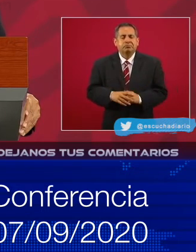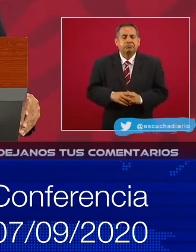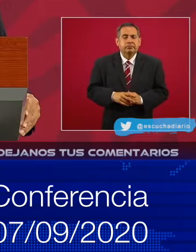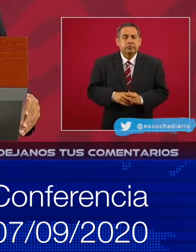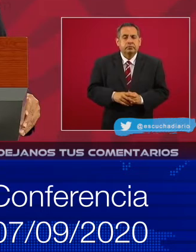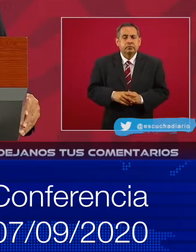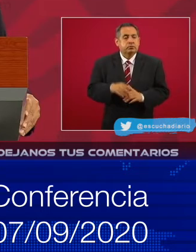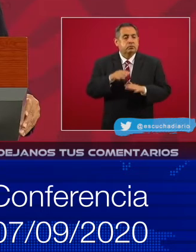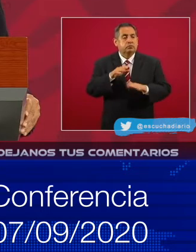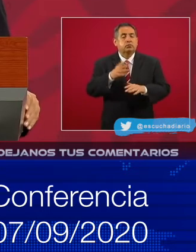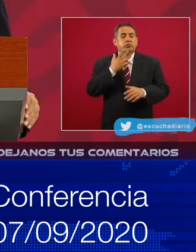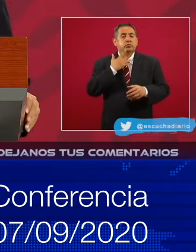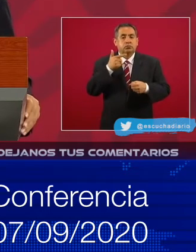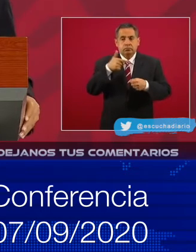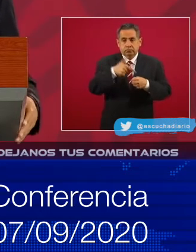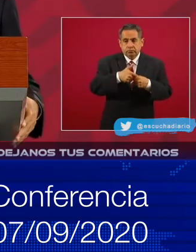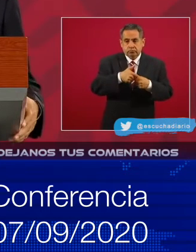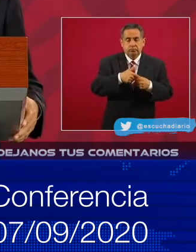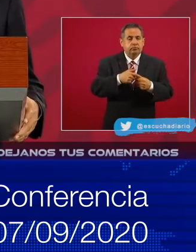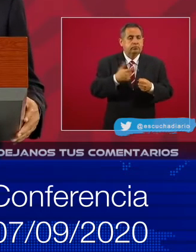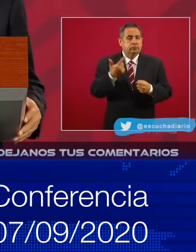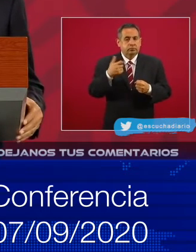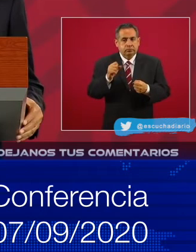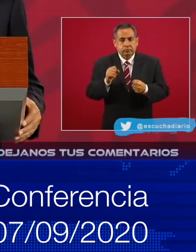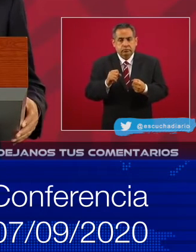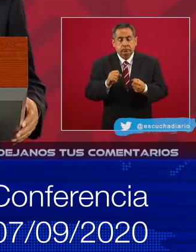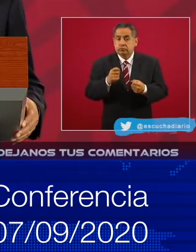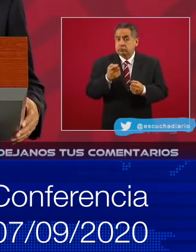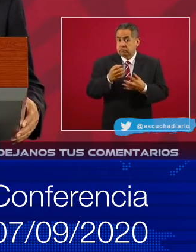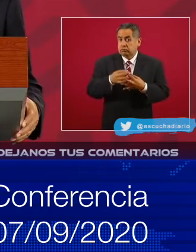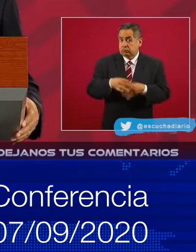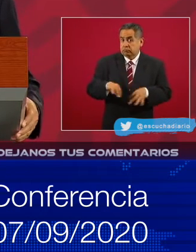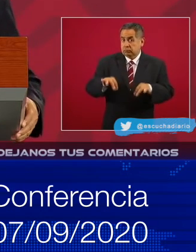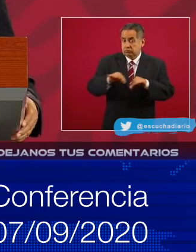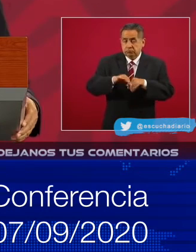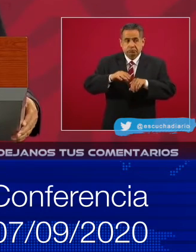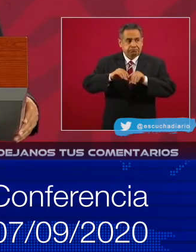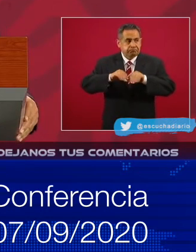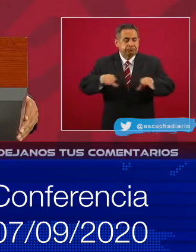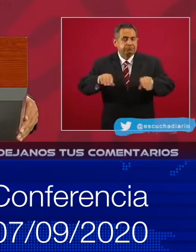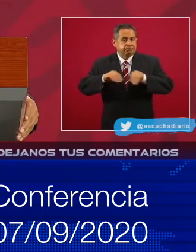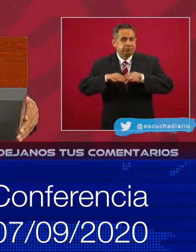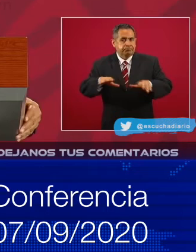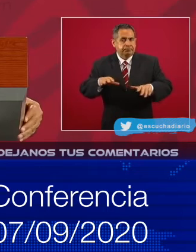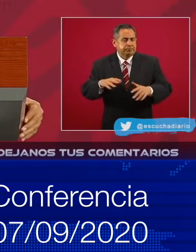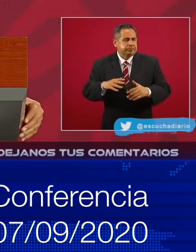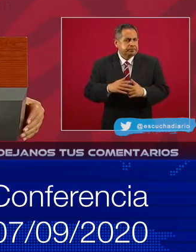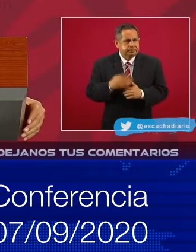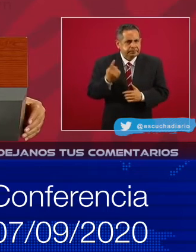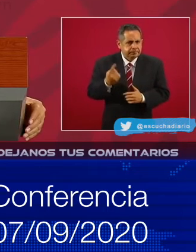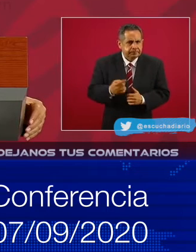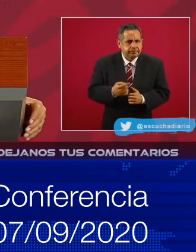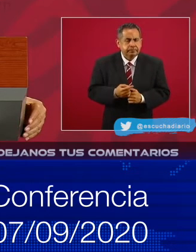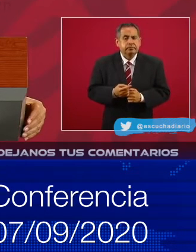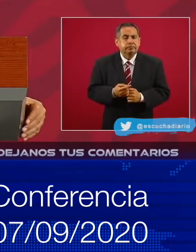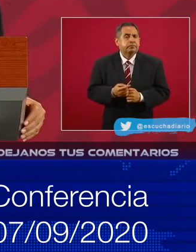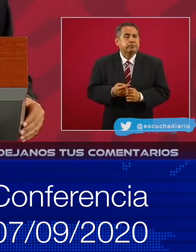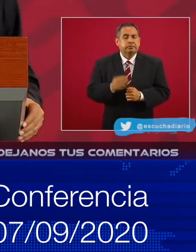de combustibles, que es algo muy importante, porque